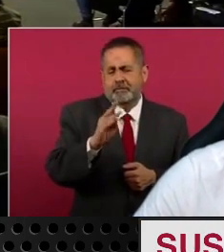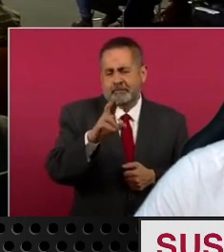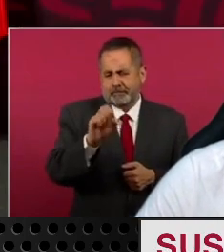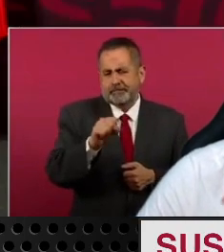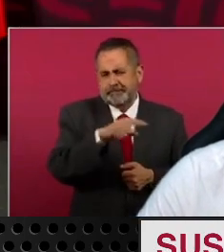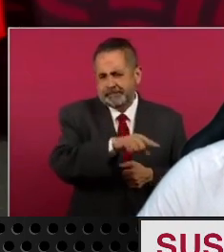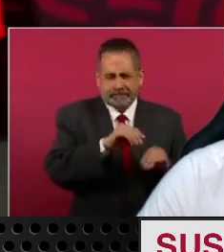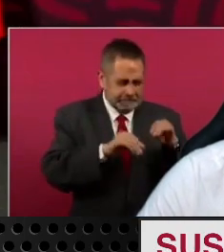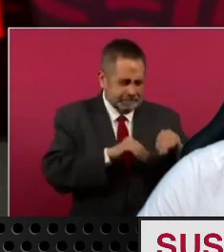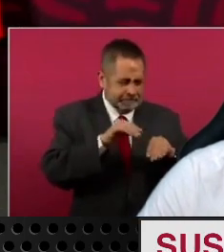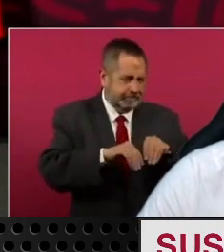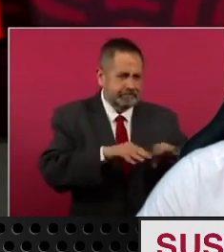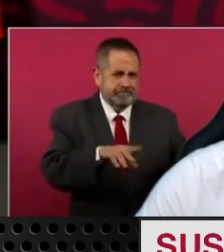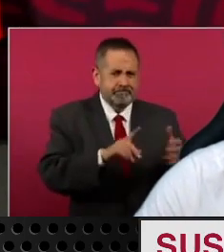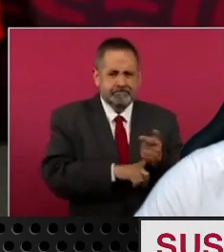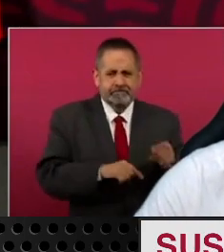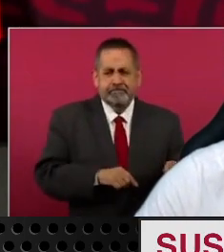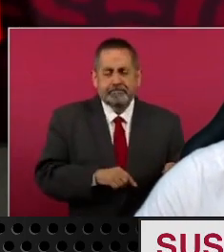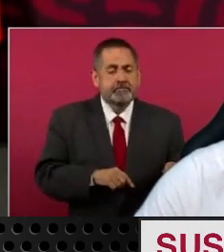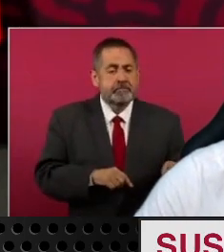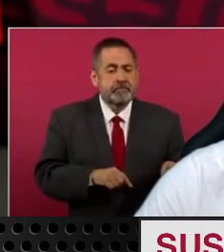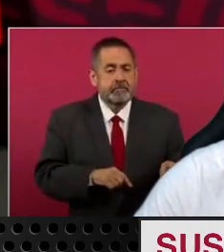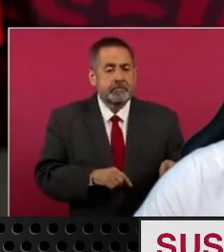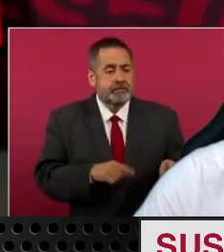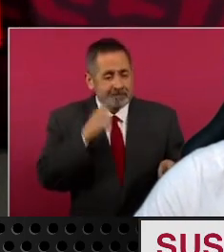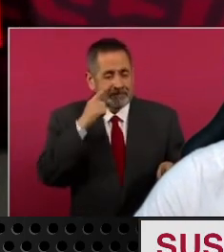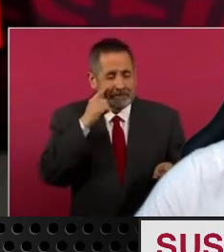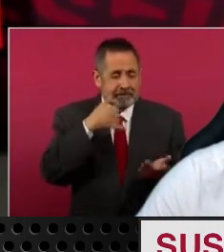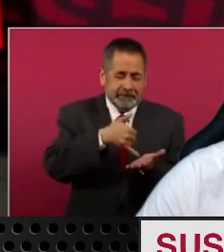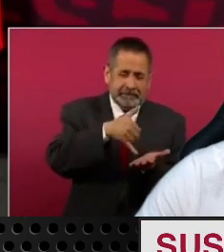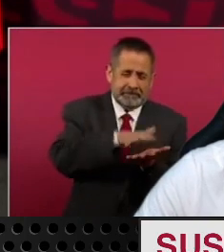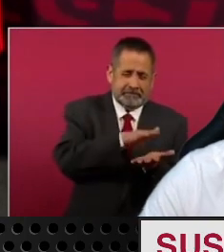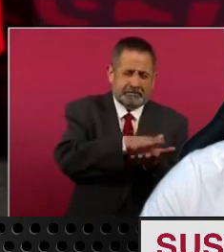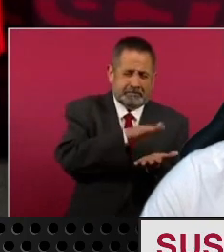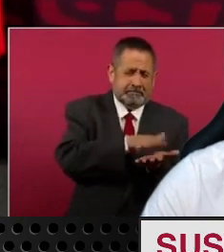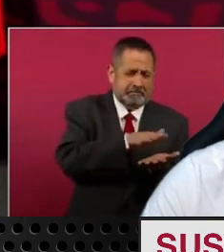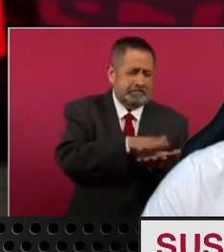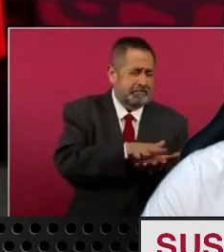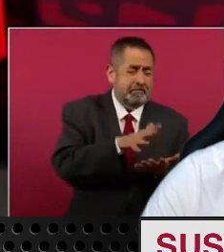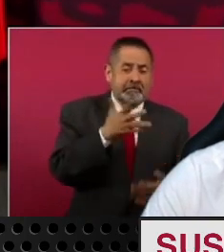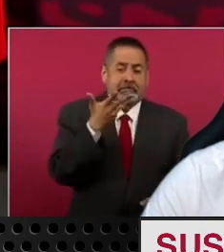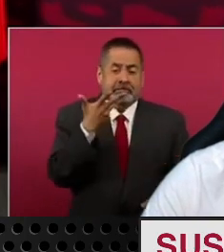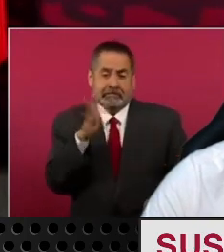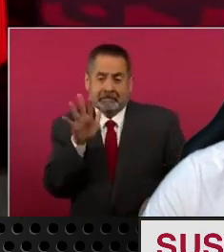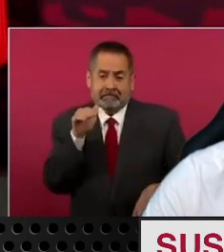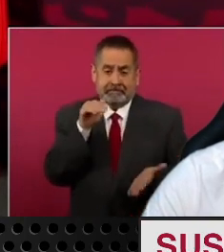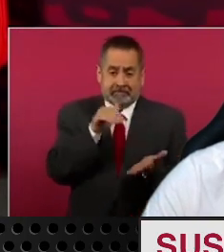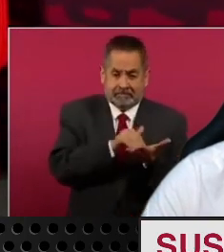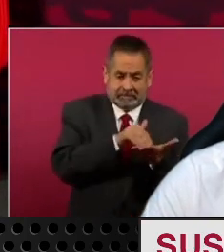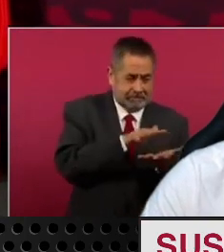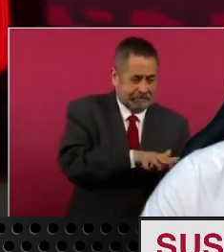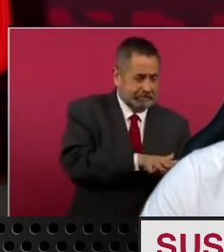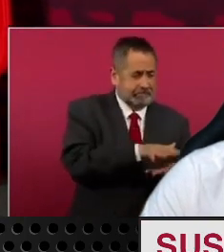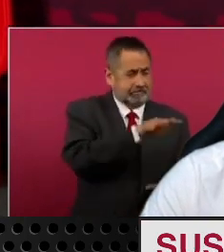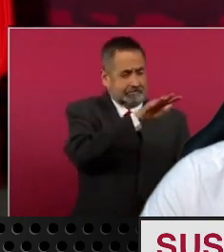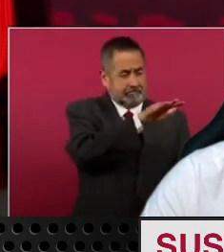y tiraban Diez mil ejemplares y el gobierno les compraba